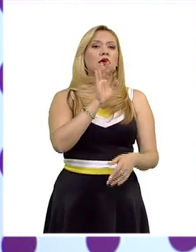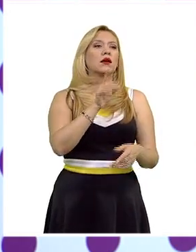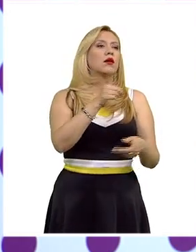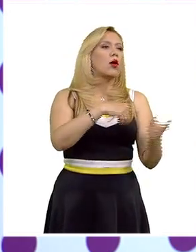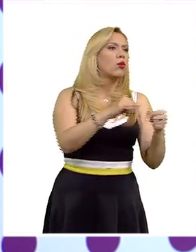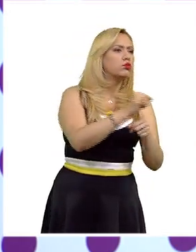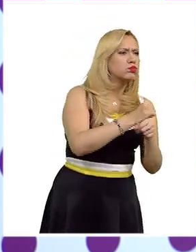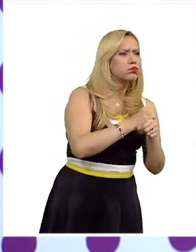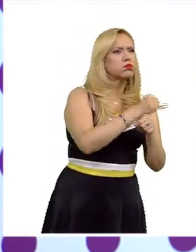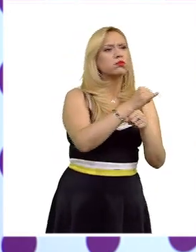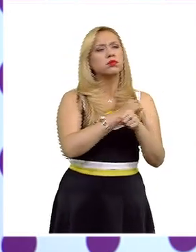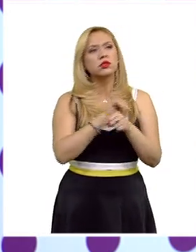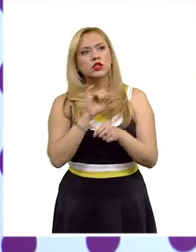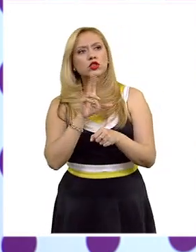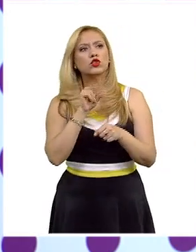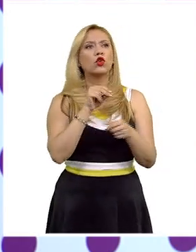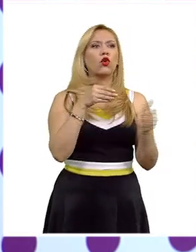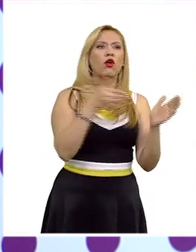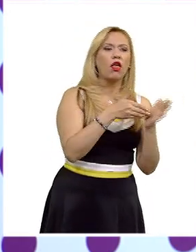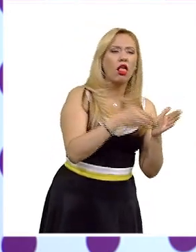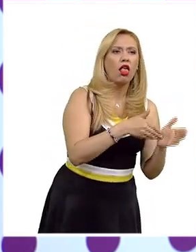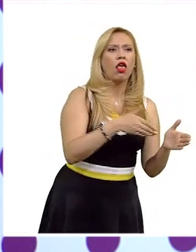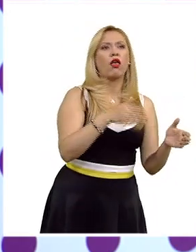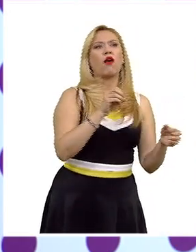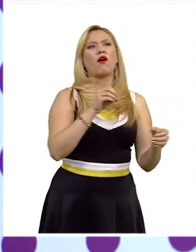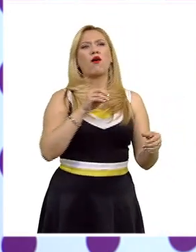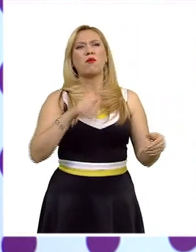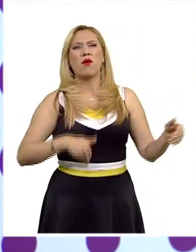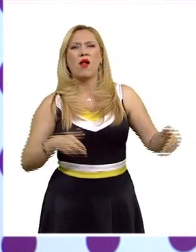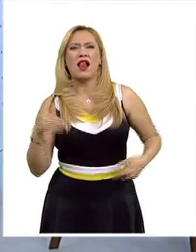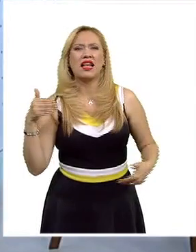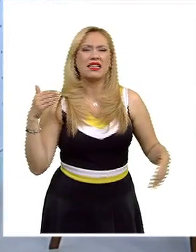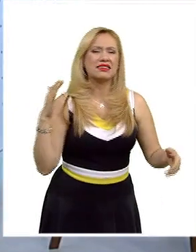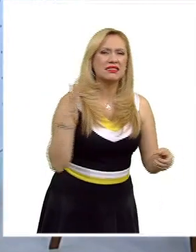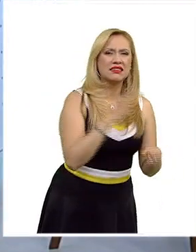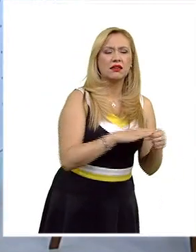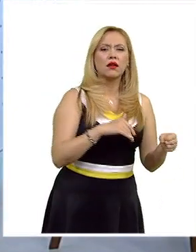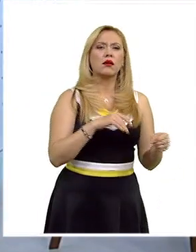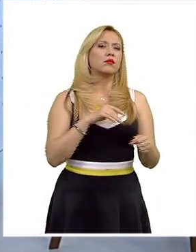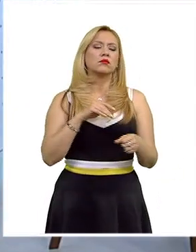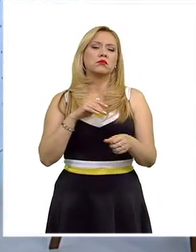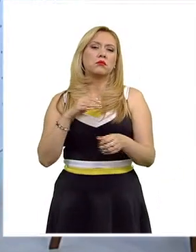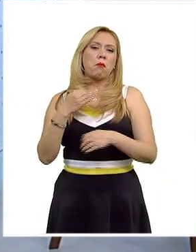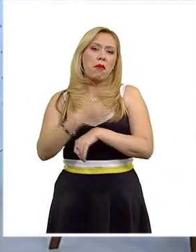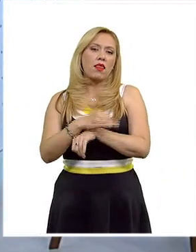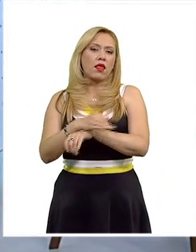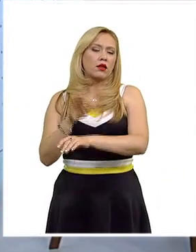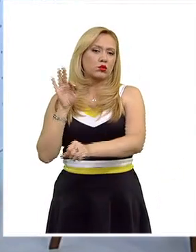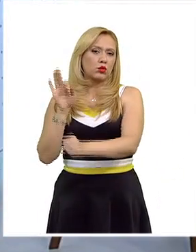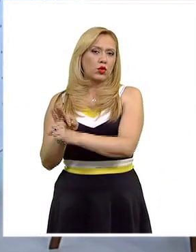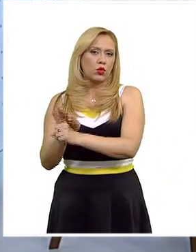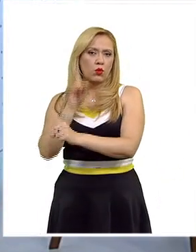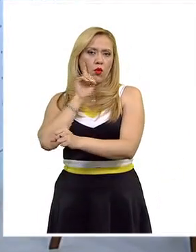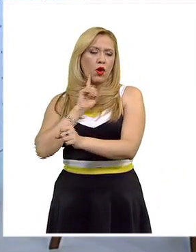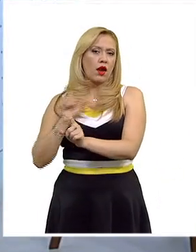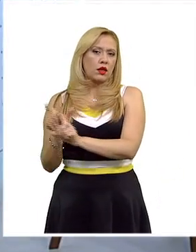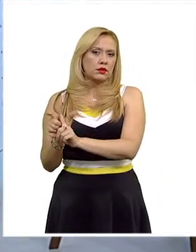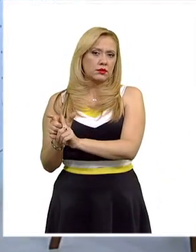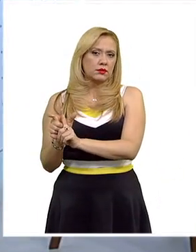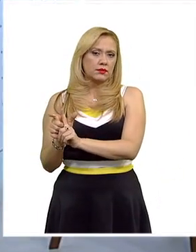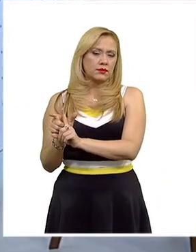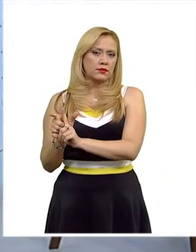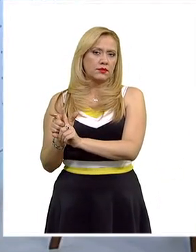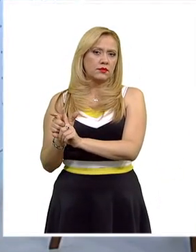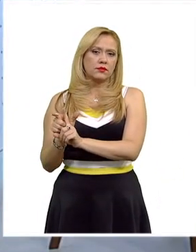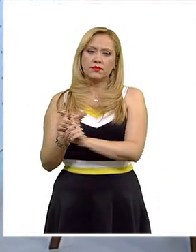si hubo acoso, si hubo hostigamiento, se protege a las mujeres y se les limita que estén en